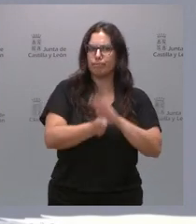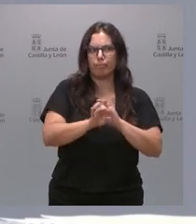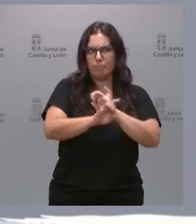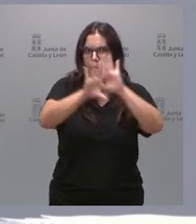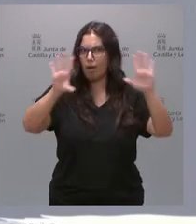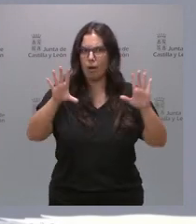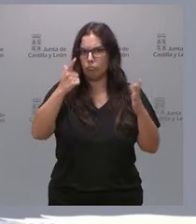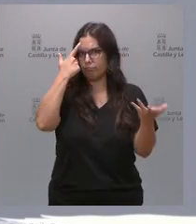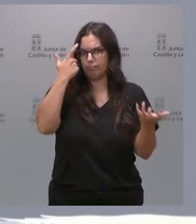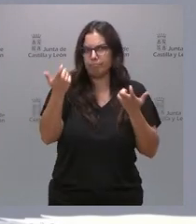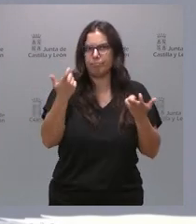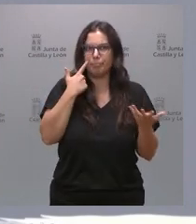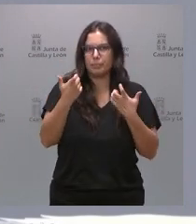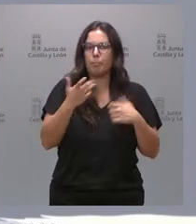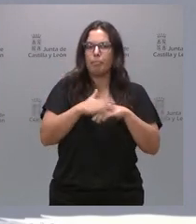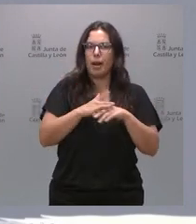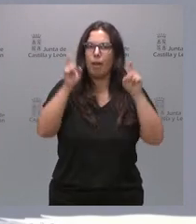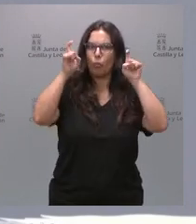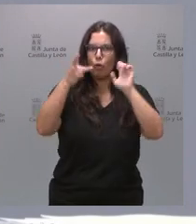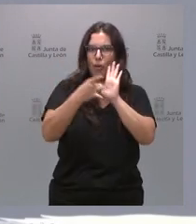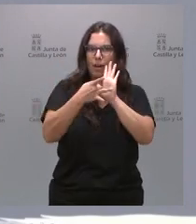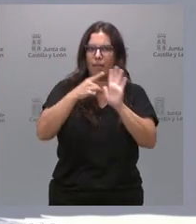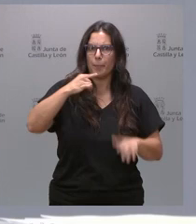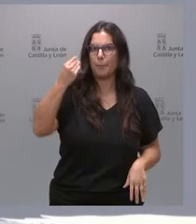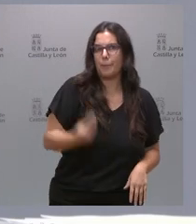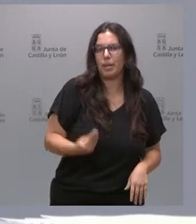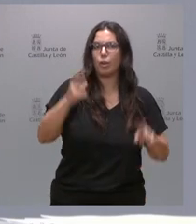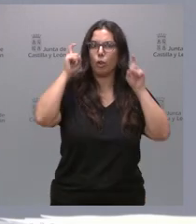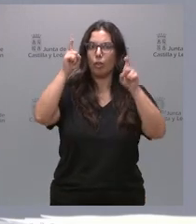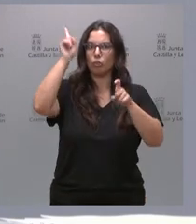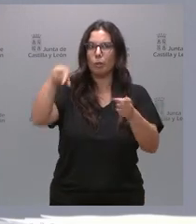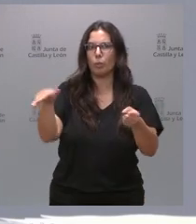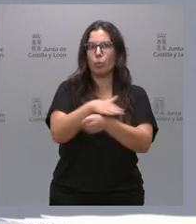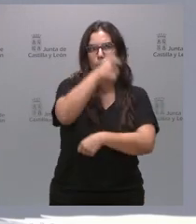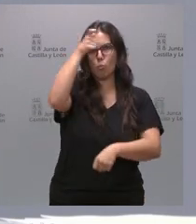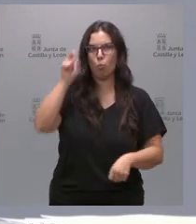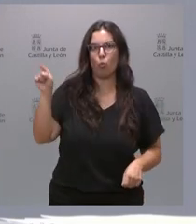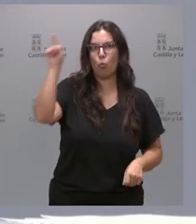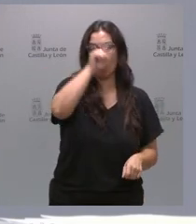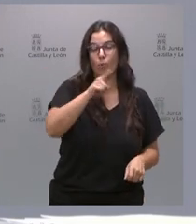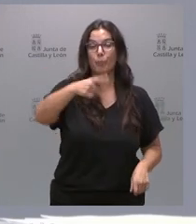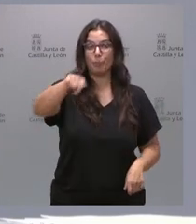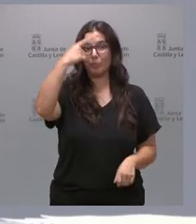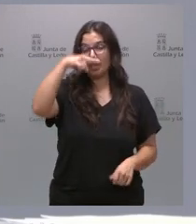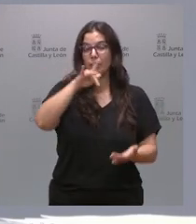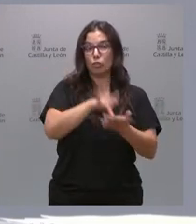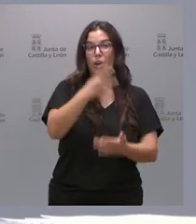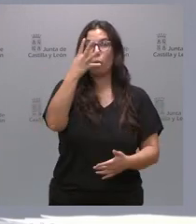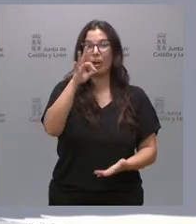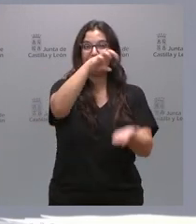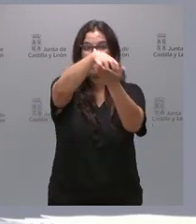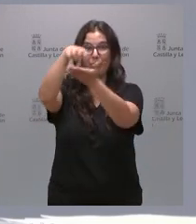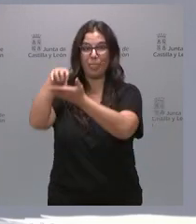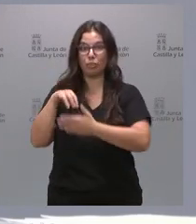evidente con la calidad de la educación y con la educación en el mundo rural donde tenemos como ustedes saben más de 40 centros